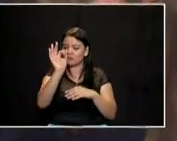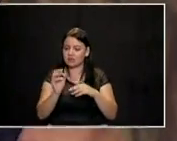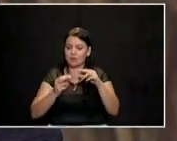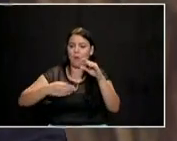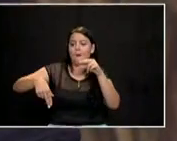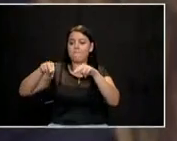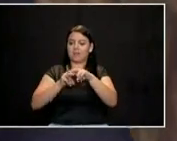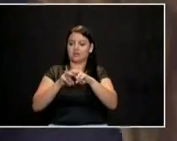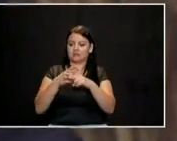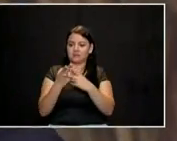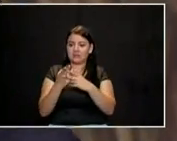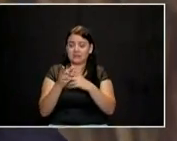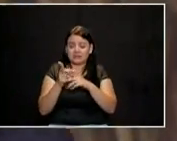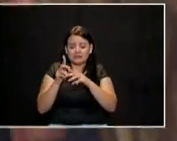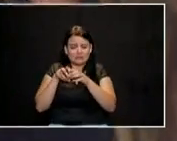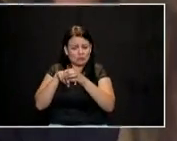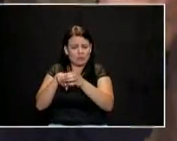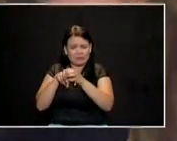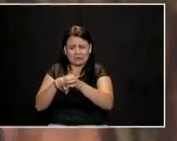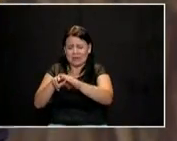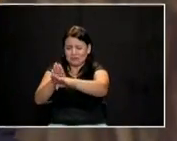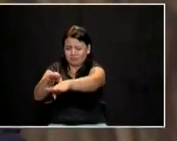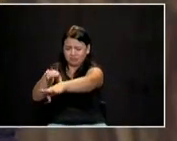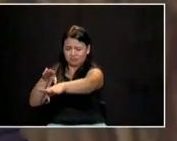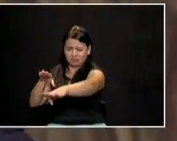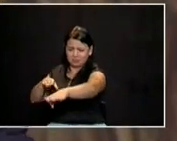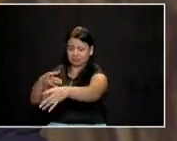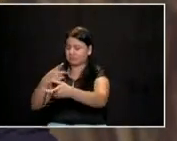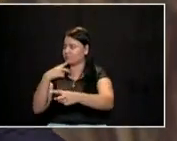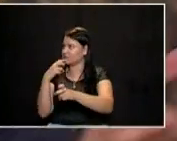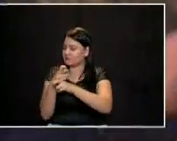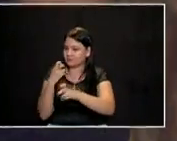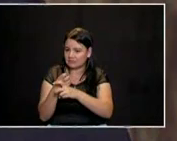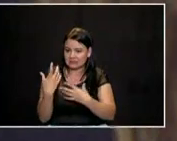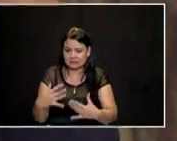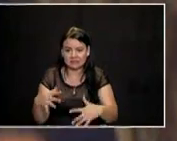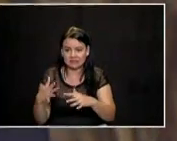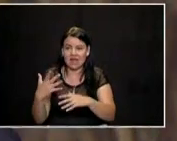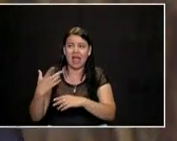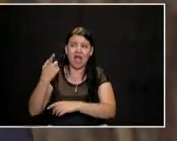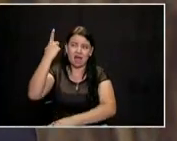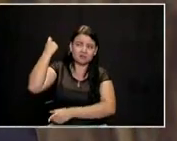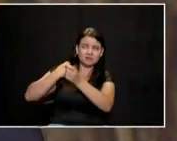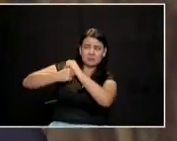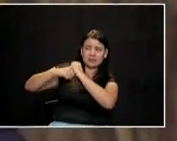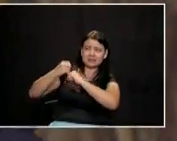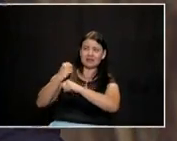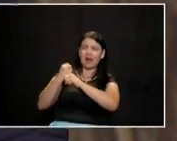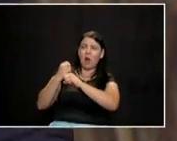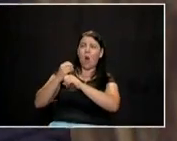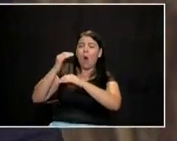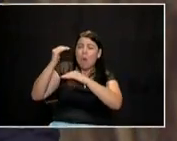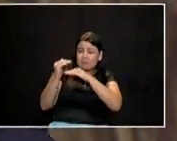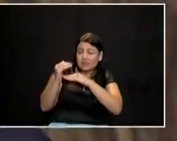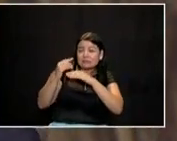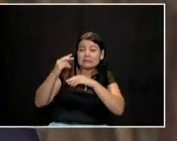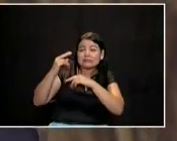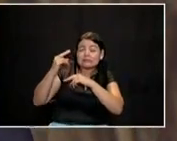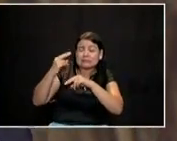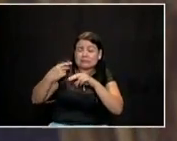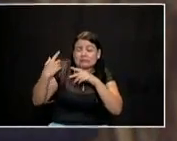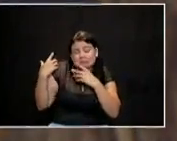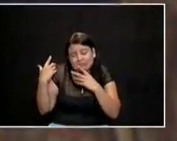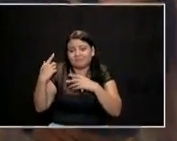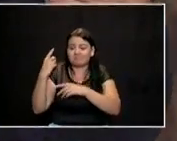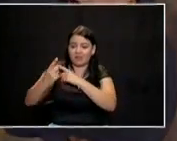La movilidad está en crisis. Pasamos de 37 kilómetros por hora promedio el año pasado a 29 este año. Han aumentado los